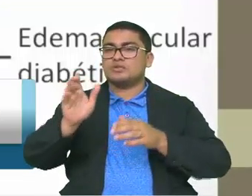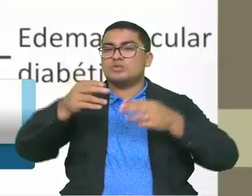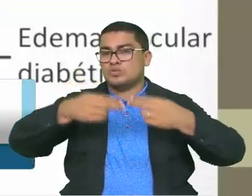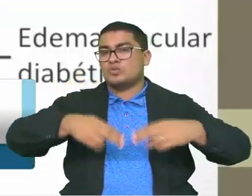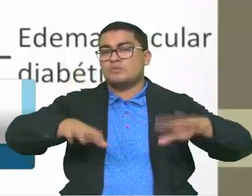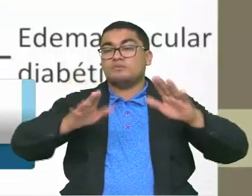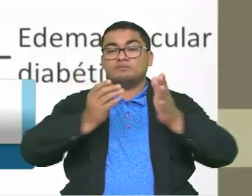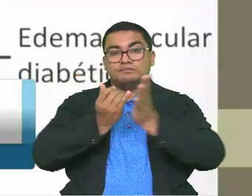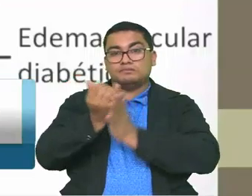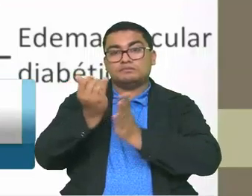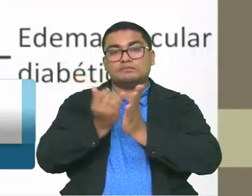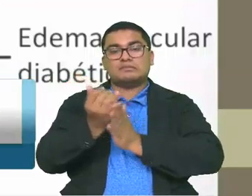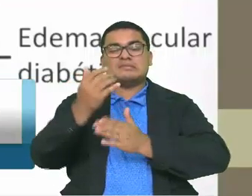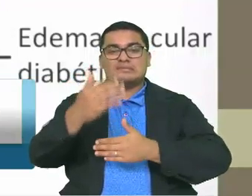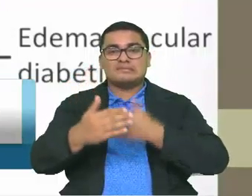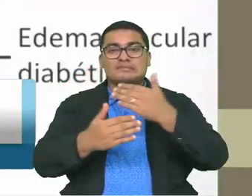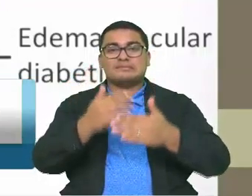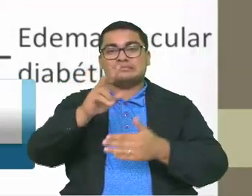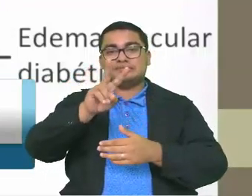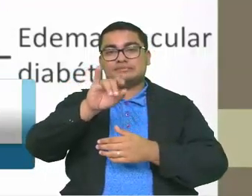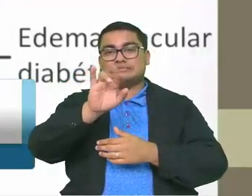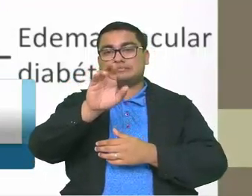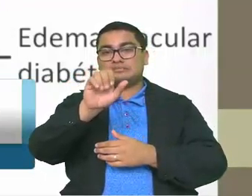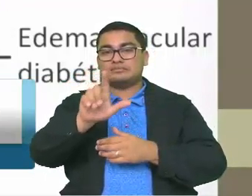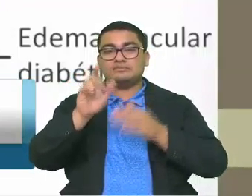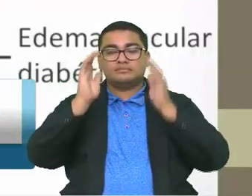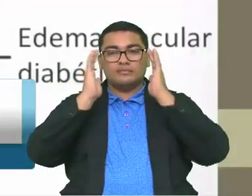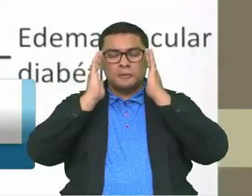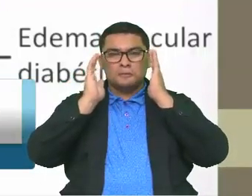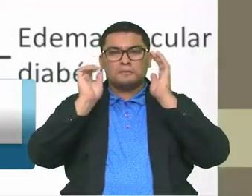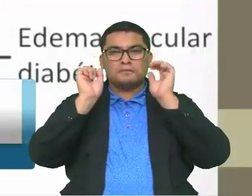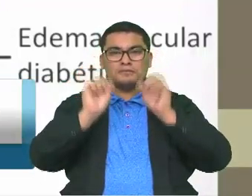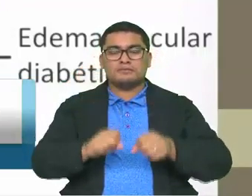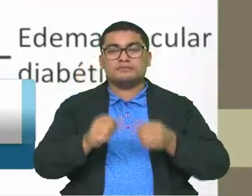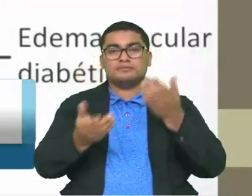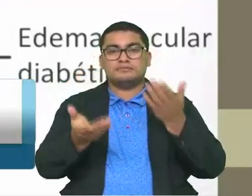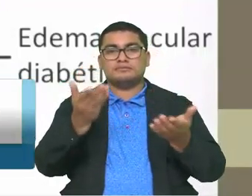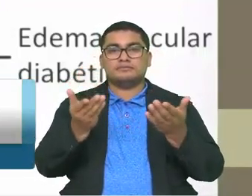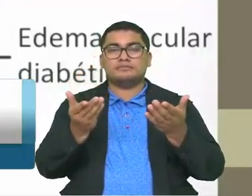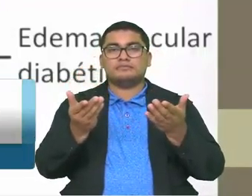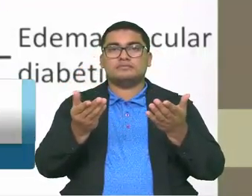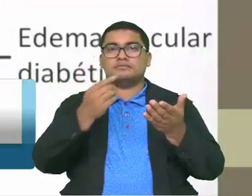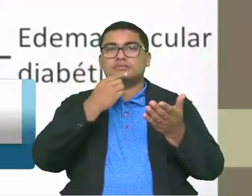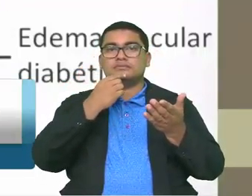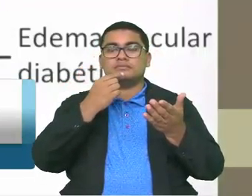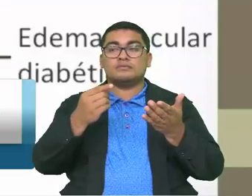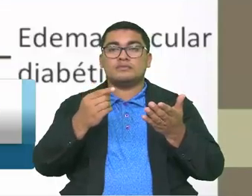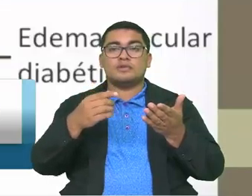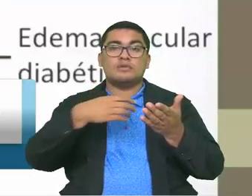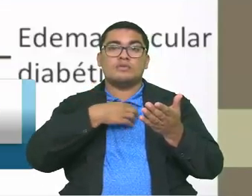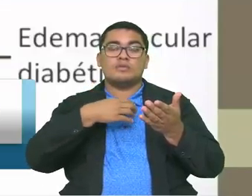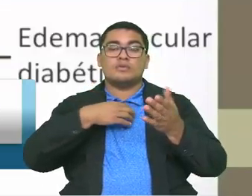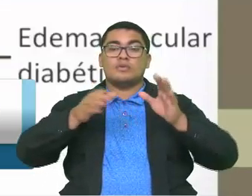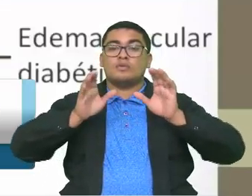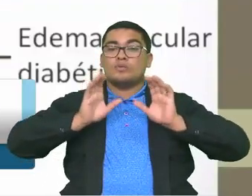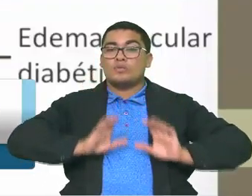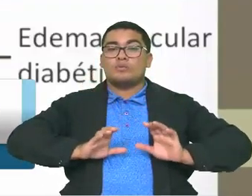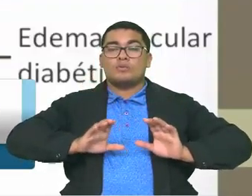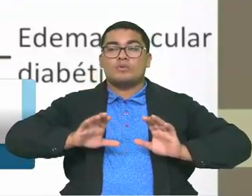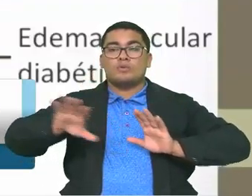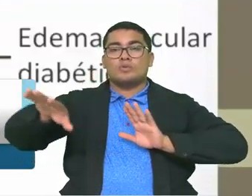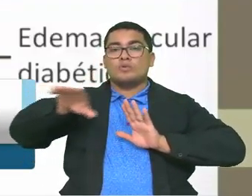conectando el cerebro con el ojo. ¿Qué es lo que pasa? ¿Qué relación tiene lo viral con Como le